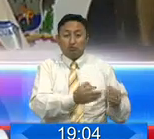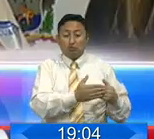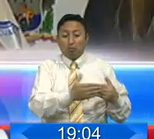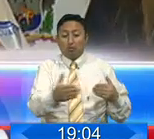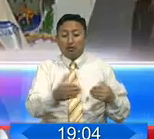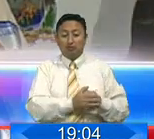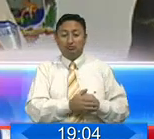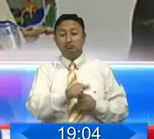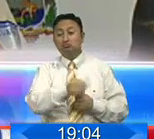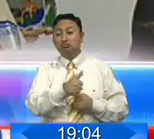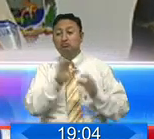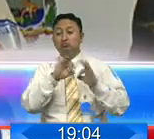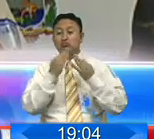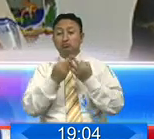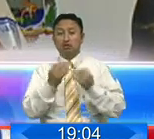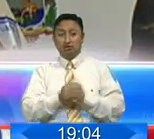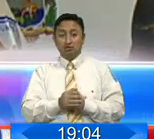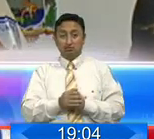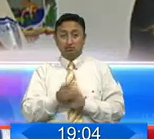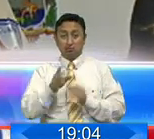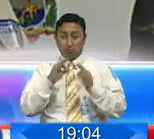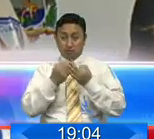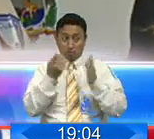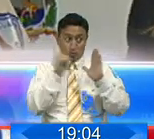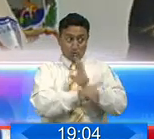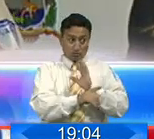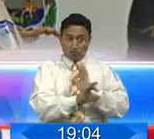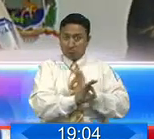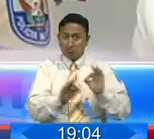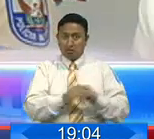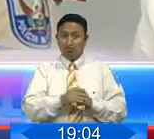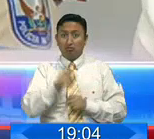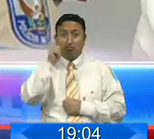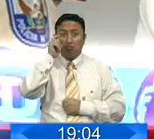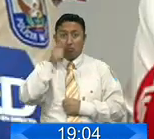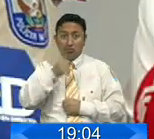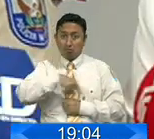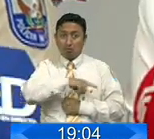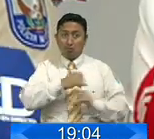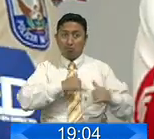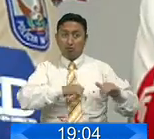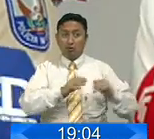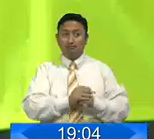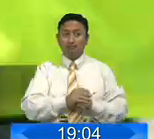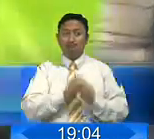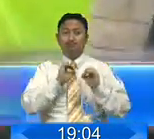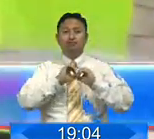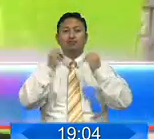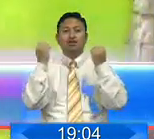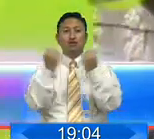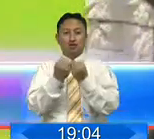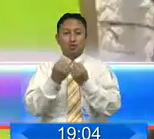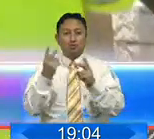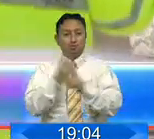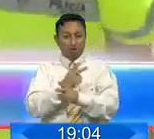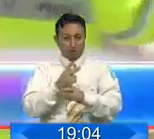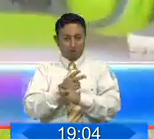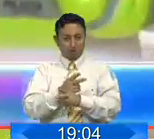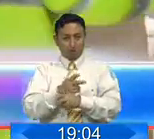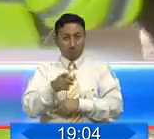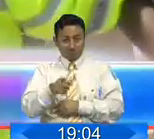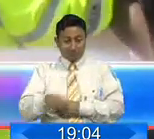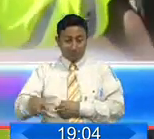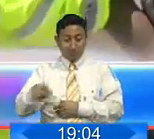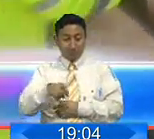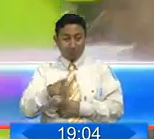miembros de la familia. La familia tampoco ha denunciado, fiscalía actuó de oficio. Son organizaciones delictivas cuyas